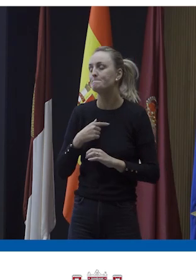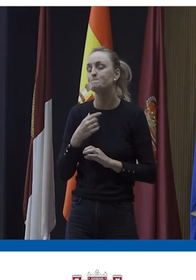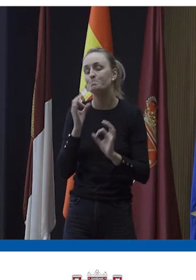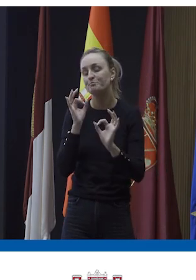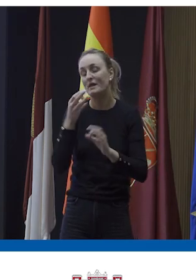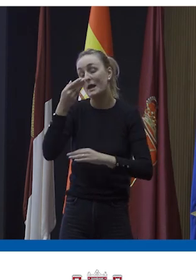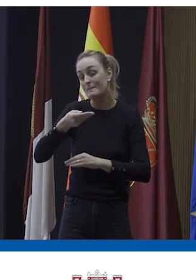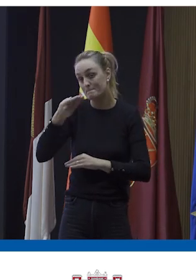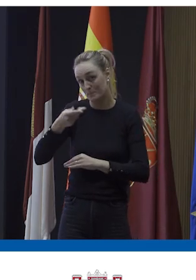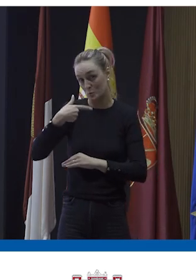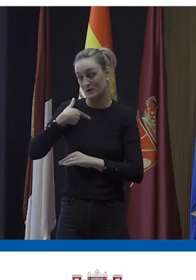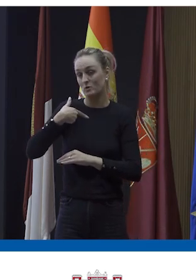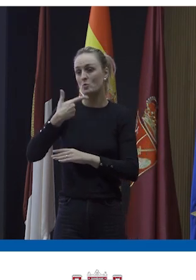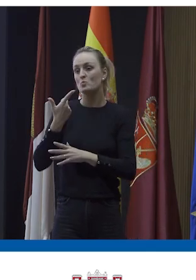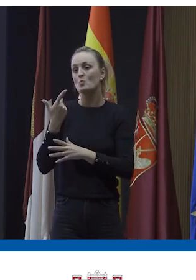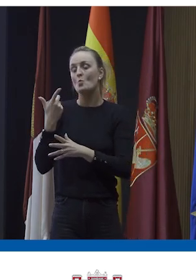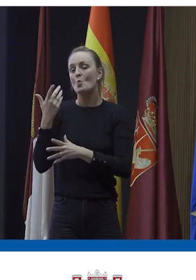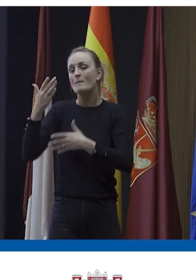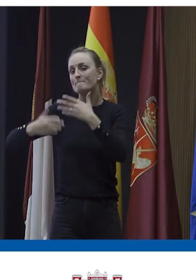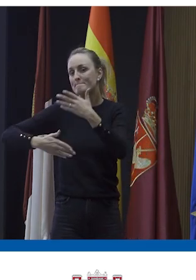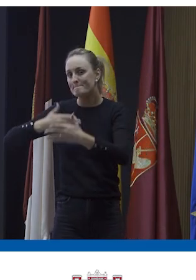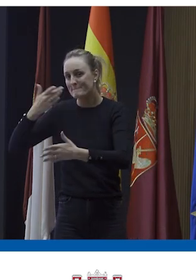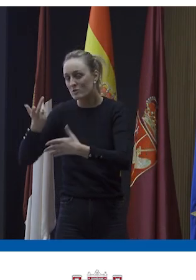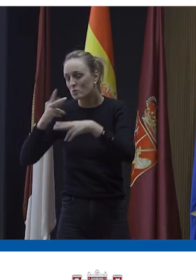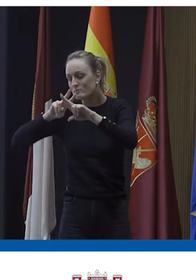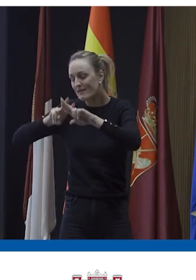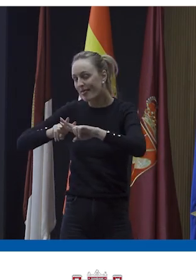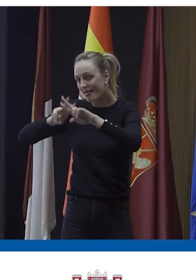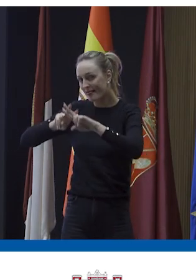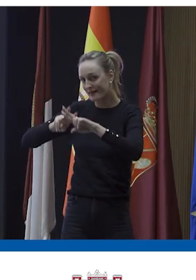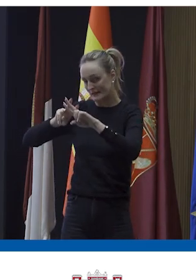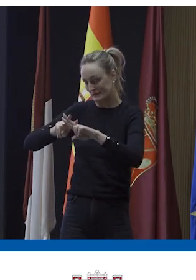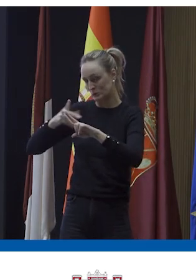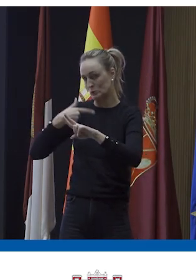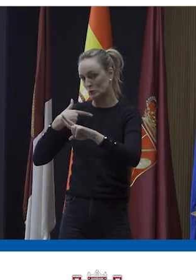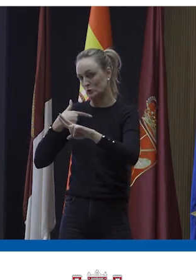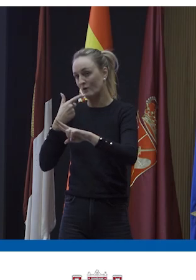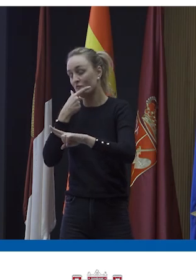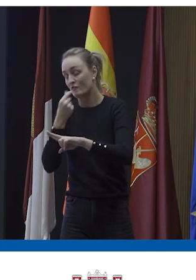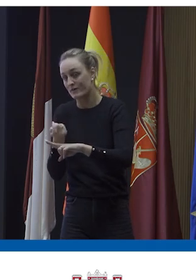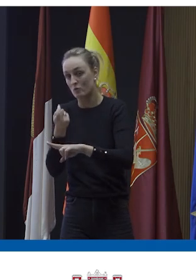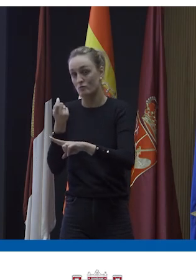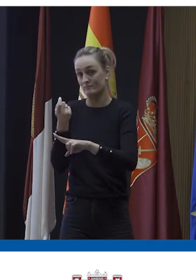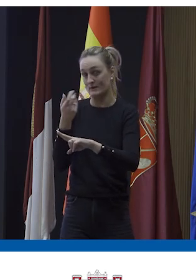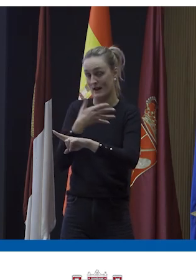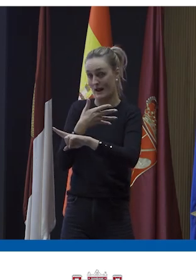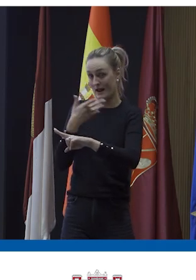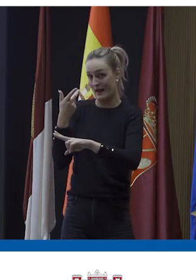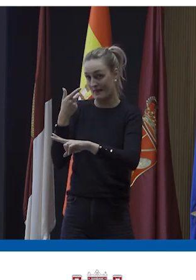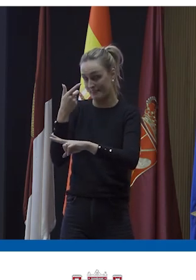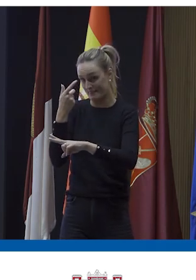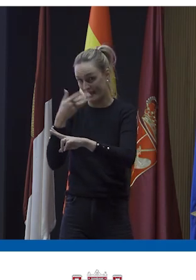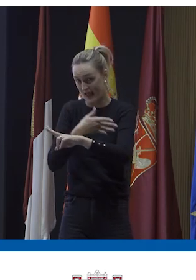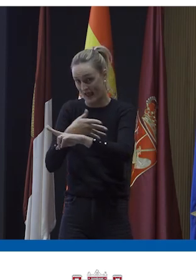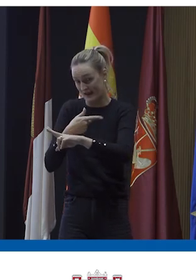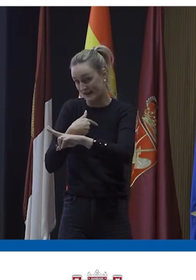proceso que haya debajo de la incontinencia. O sea, un pequeño estudio que se hace muy fácil con una analítica básica de orina que lo puede pedir el médico de